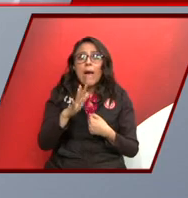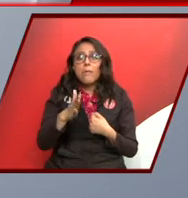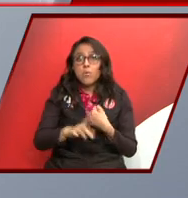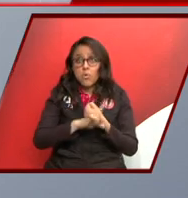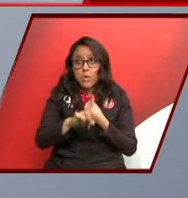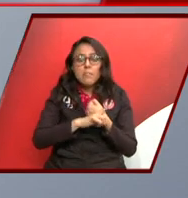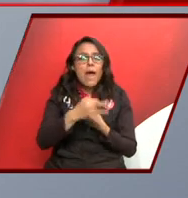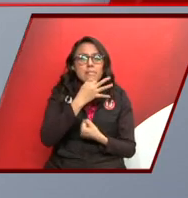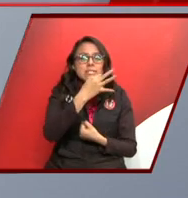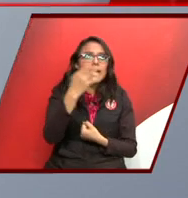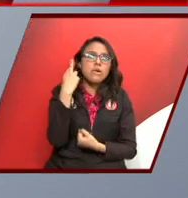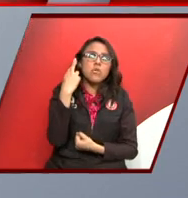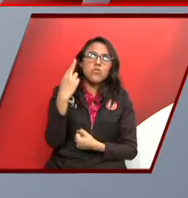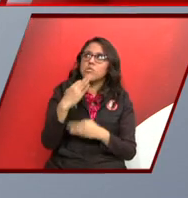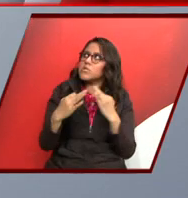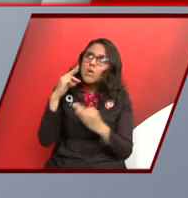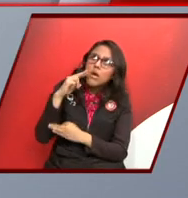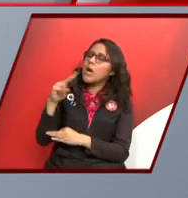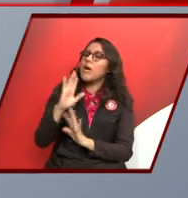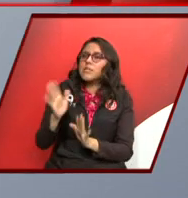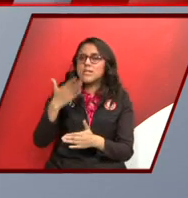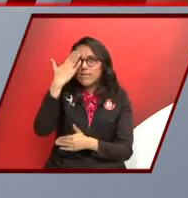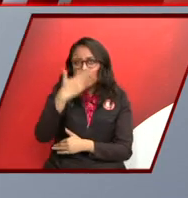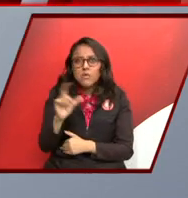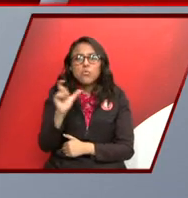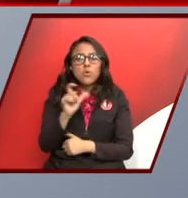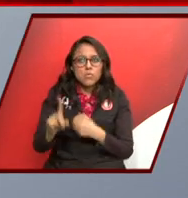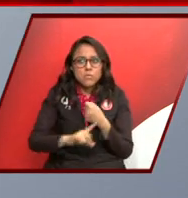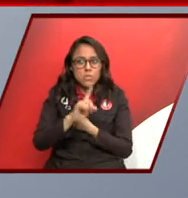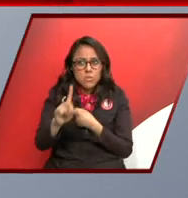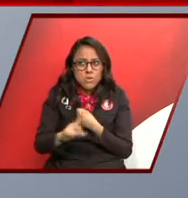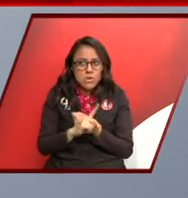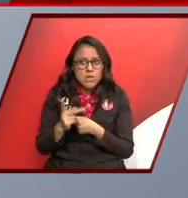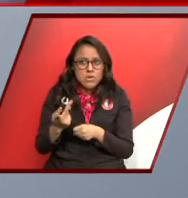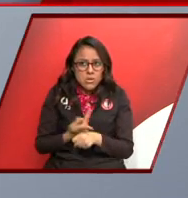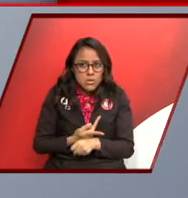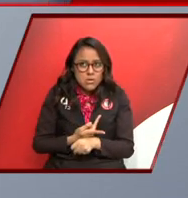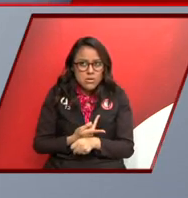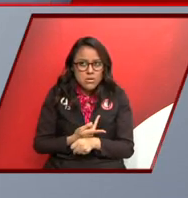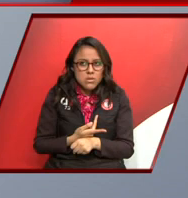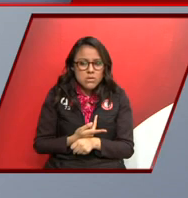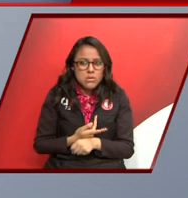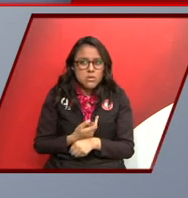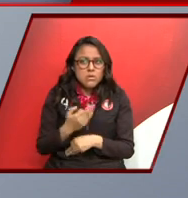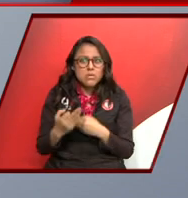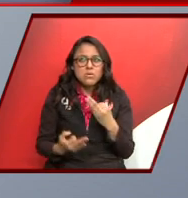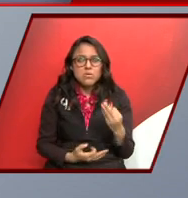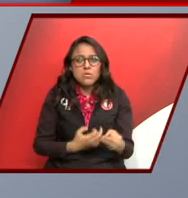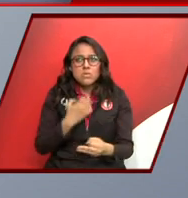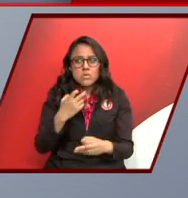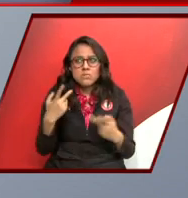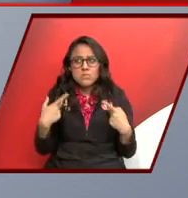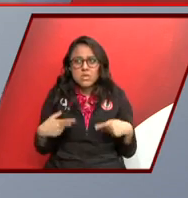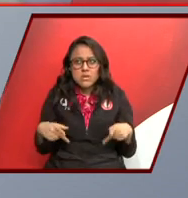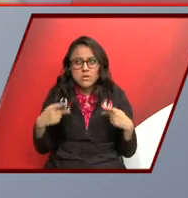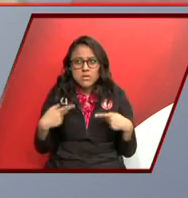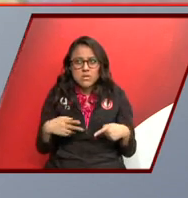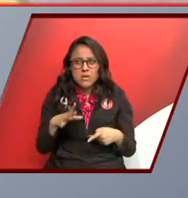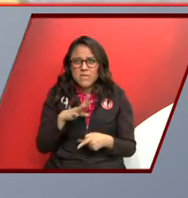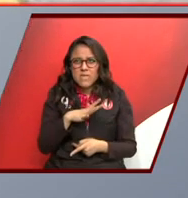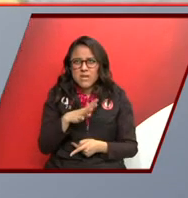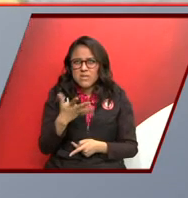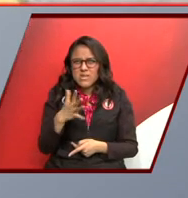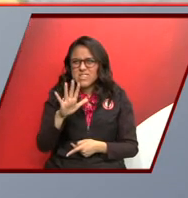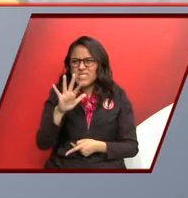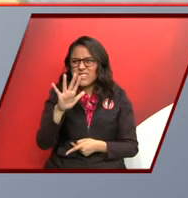comprado los vecinos para alertarnos cuando llega toda esta gente, que eran